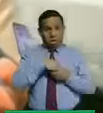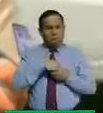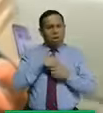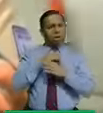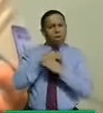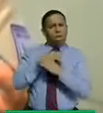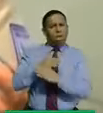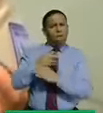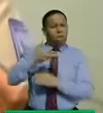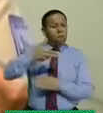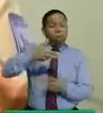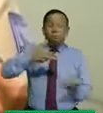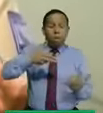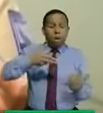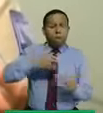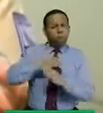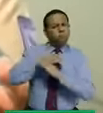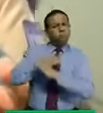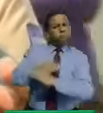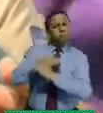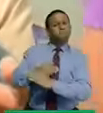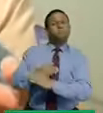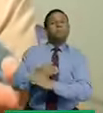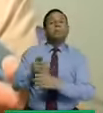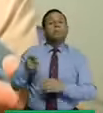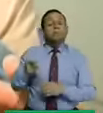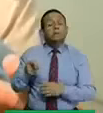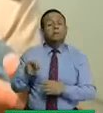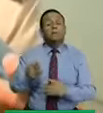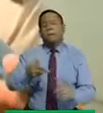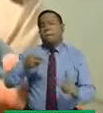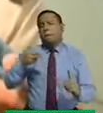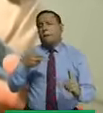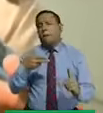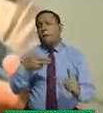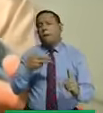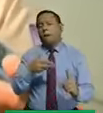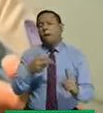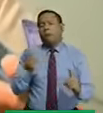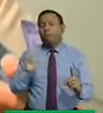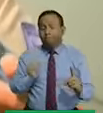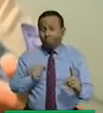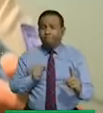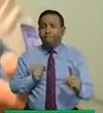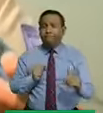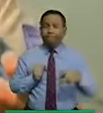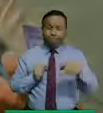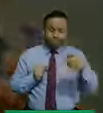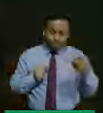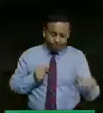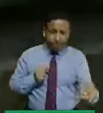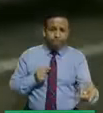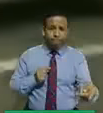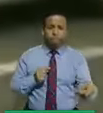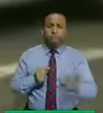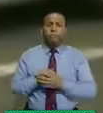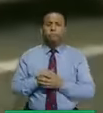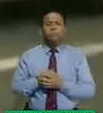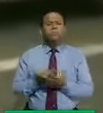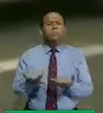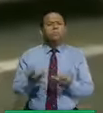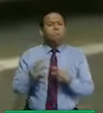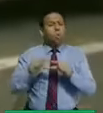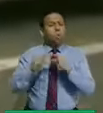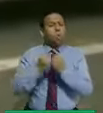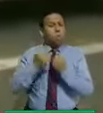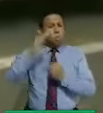al cometimiento del delito, proceden los delincuentes a realizar disparos en contra de la humanidad de nuestro buen ciudadano. Las unidades